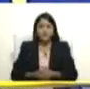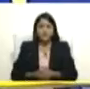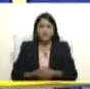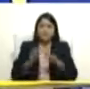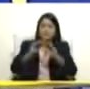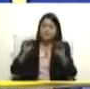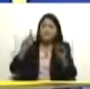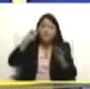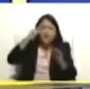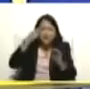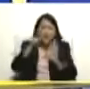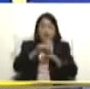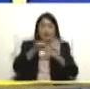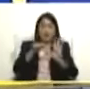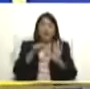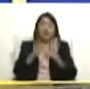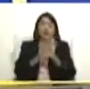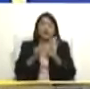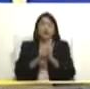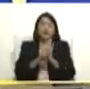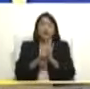algunos artículos de la Constitución